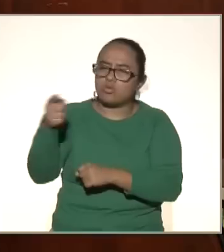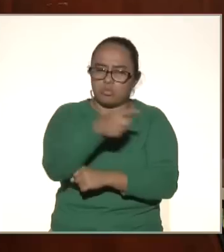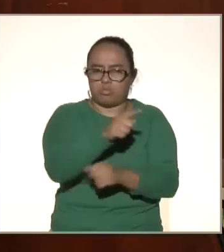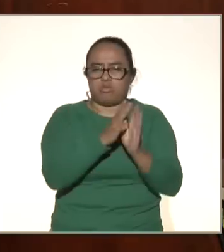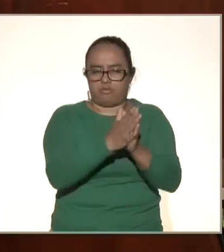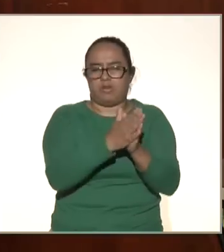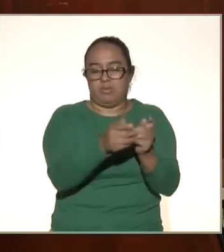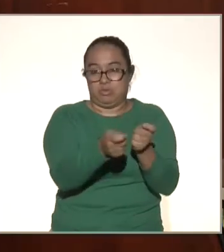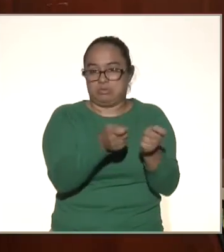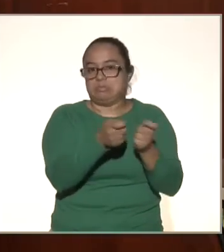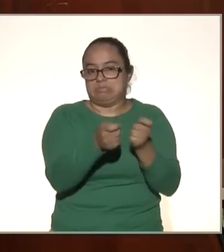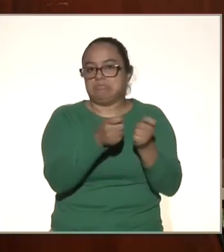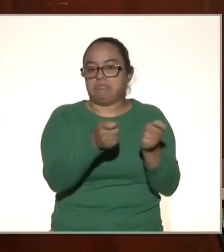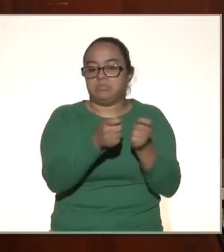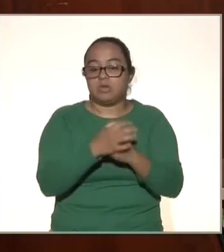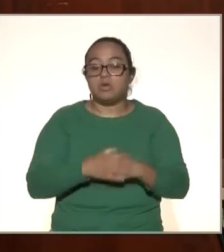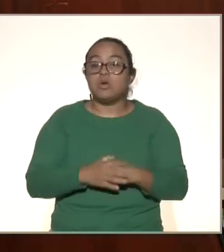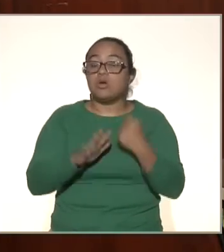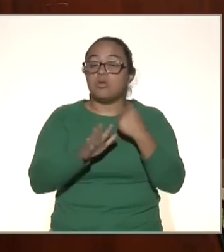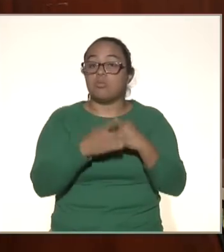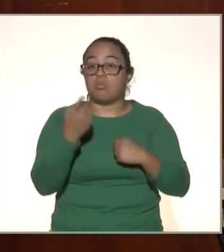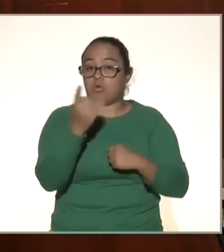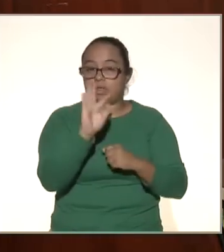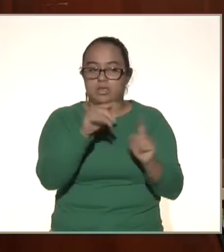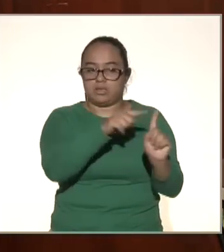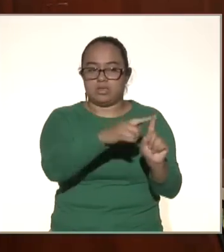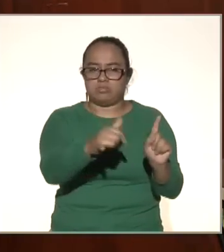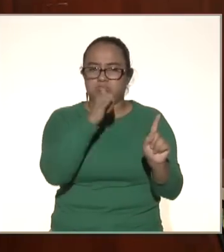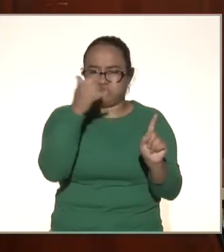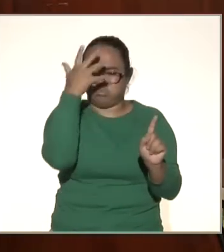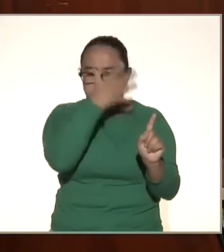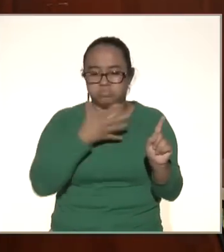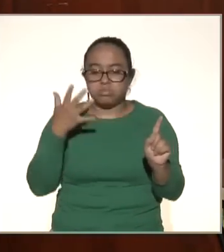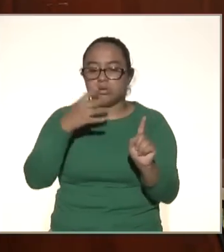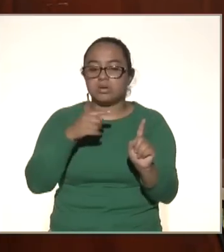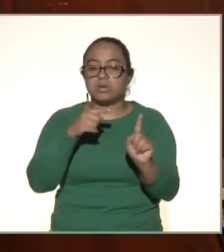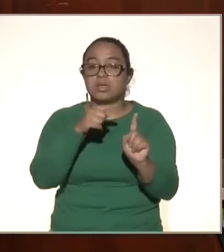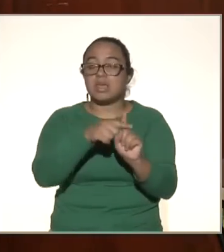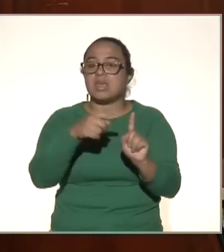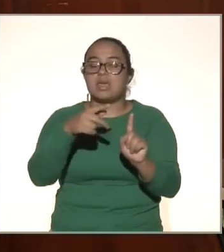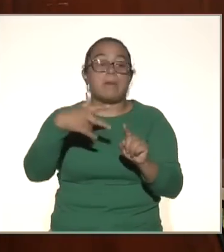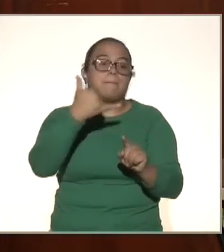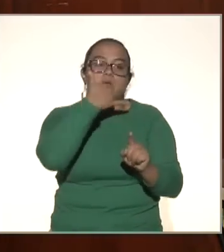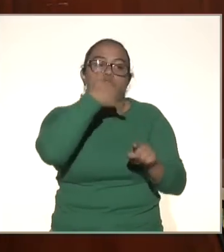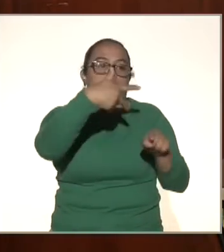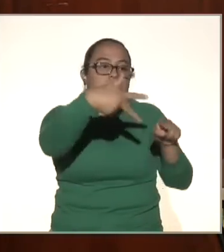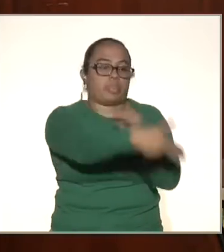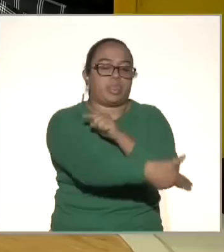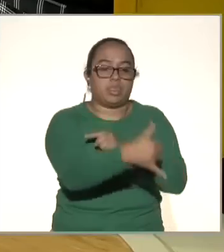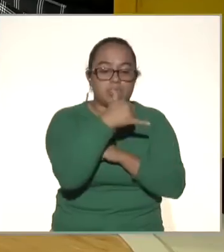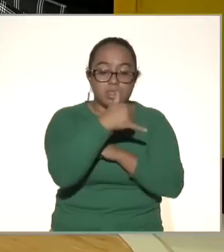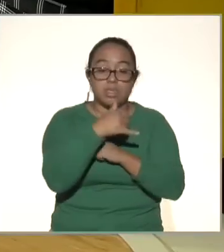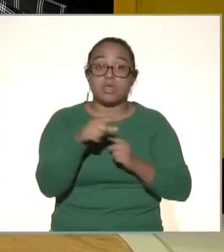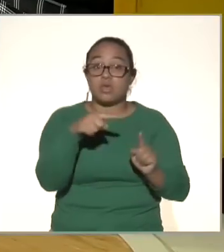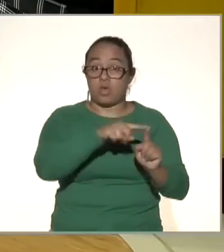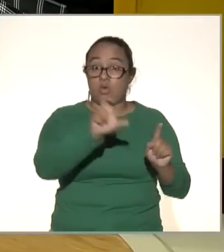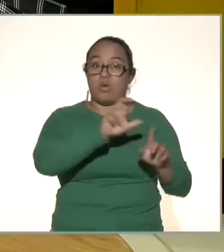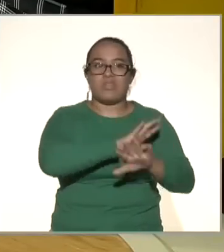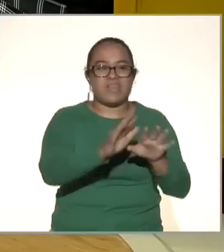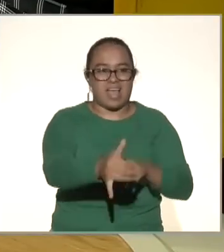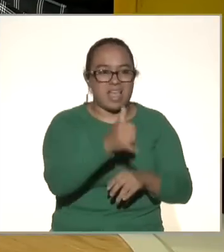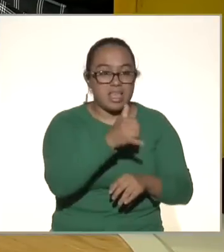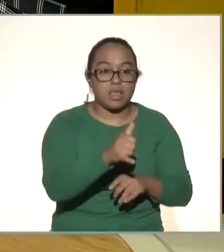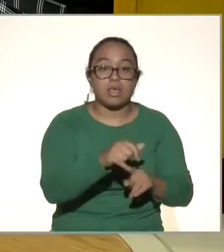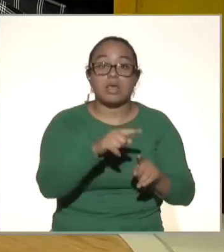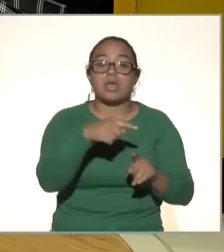controlando, ¿no? Porque si tú tienes un alcohólico y al alcohólico lo cortapisas, cuando ya empezó a agarrar carrera, se puede